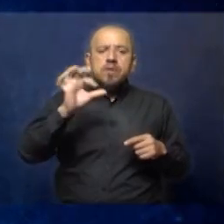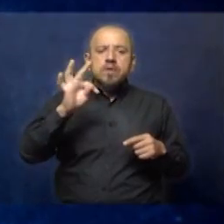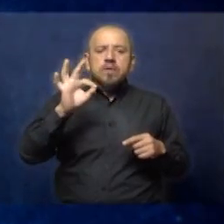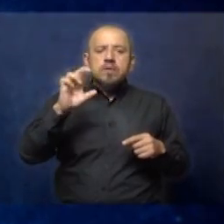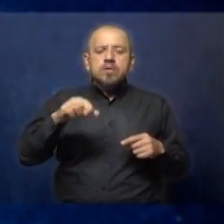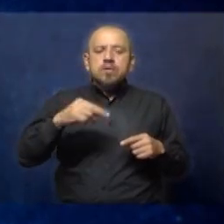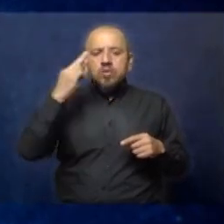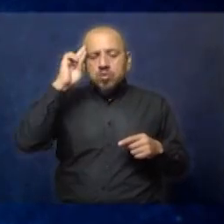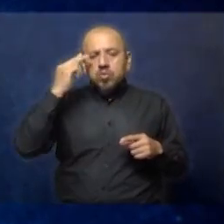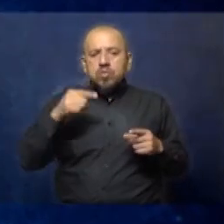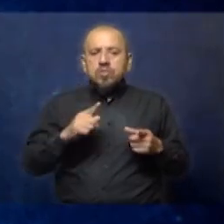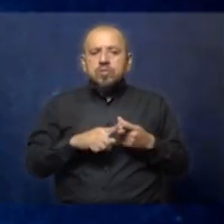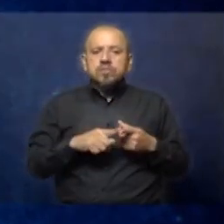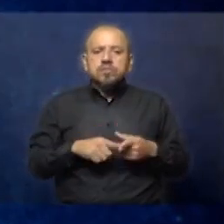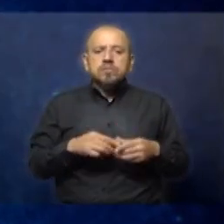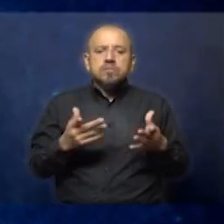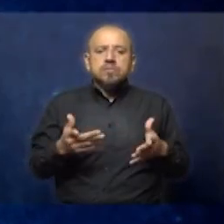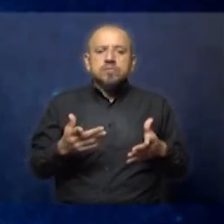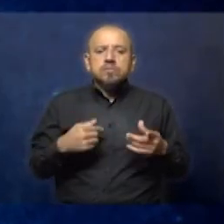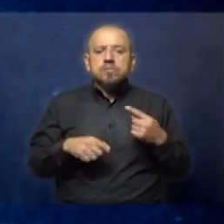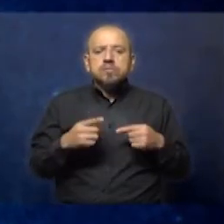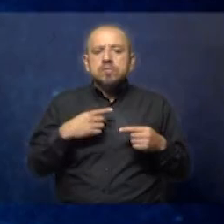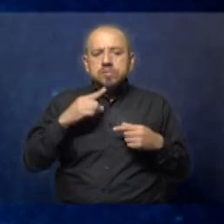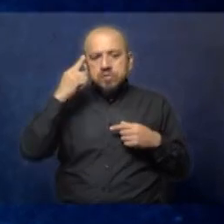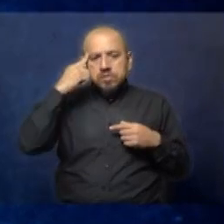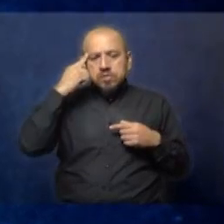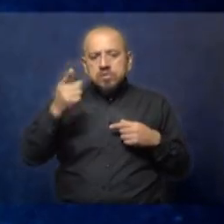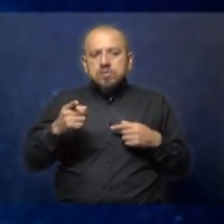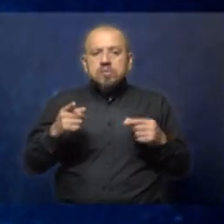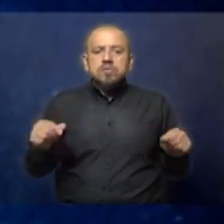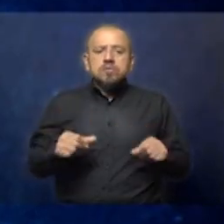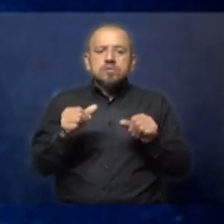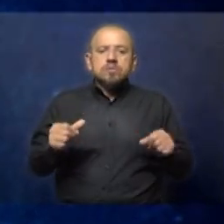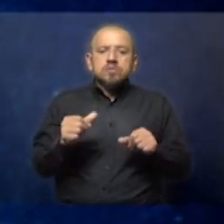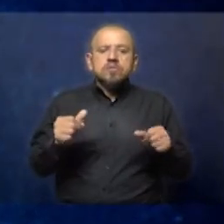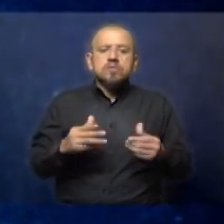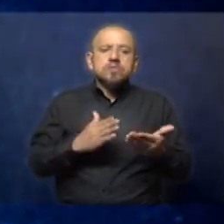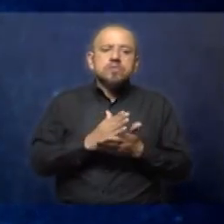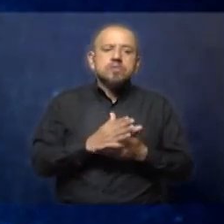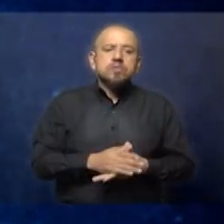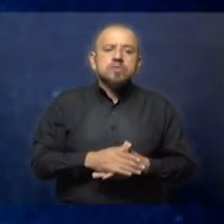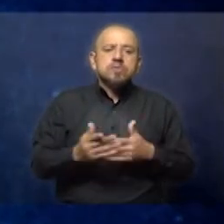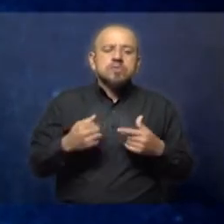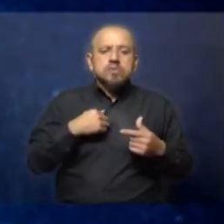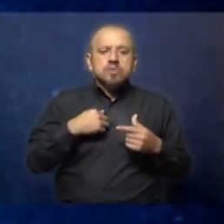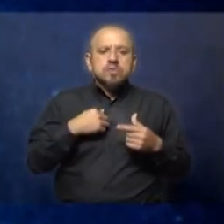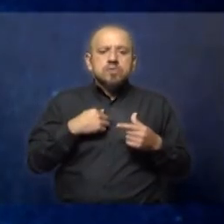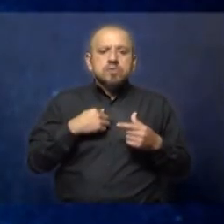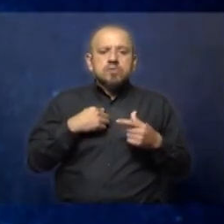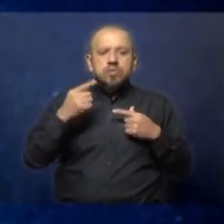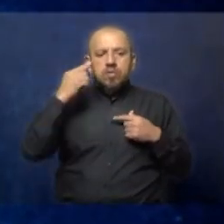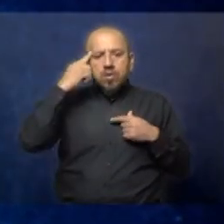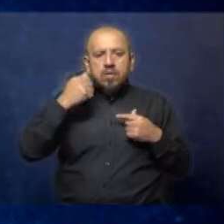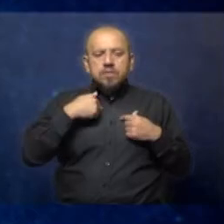Sousa en Uruguay que es admirable en pensamiento y acción y que todo el tiempo me hace cuestionar este